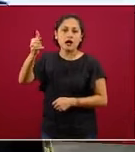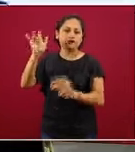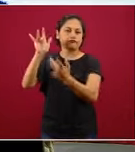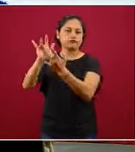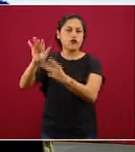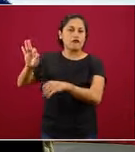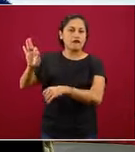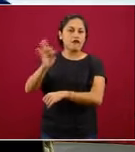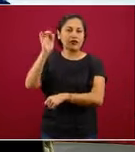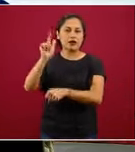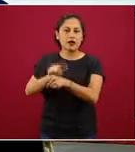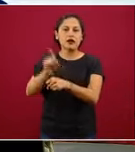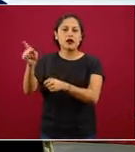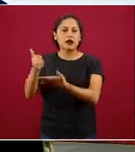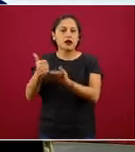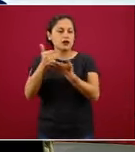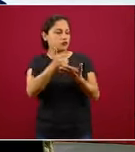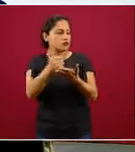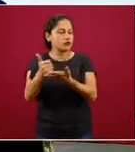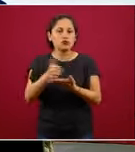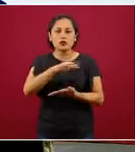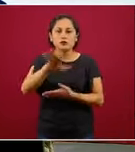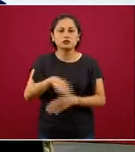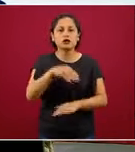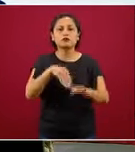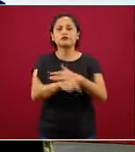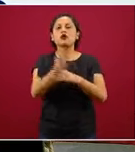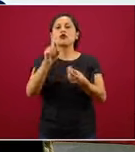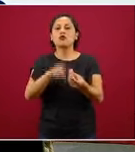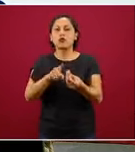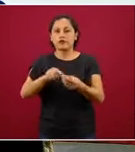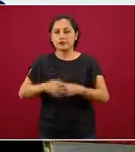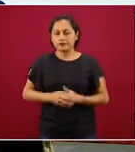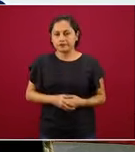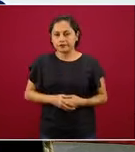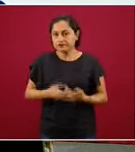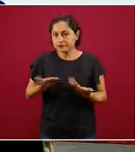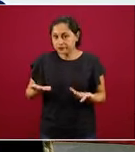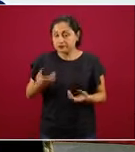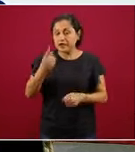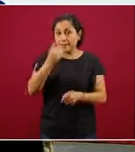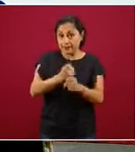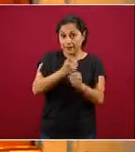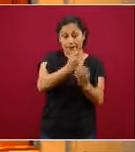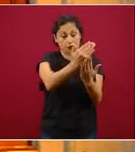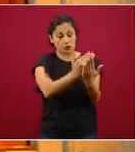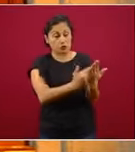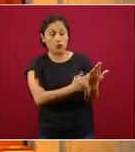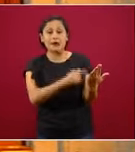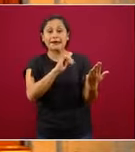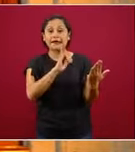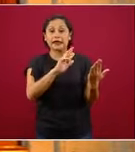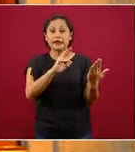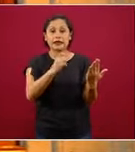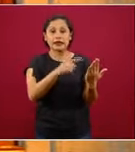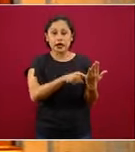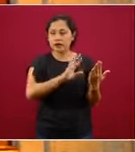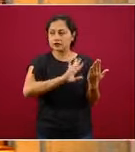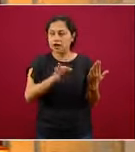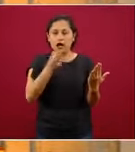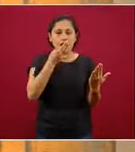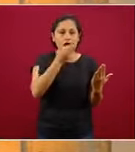para ayudar a ese centro regulador. Entonces, una vez que el centro regulador verifica la disponibilidad en la red de IRAG, coordina todas las responsabilidades.